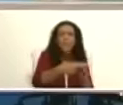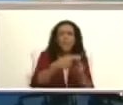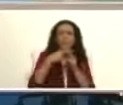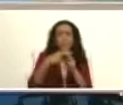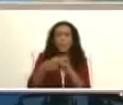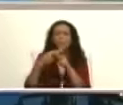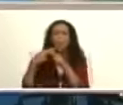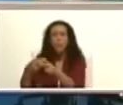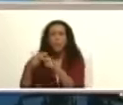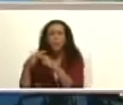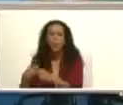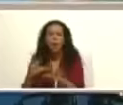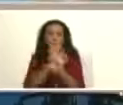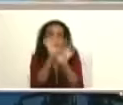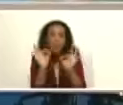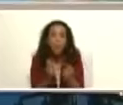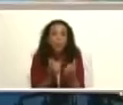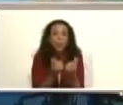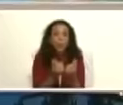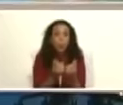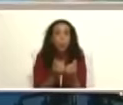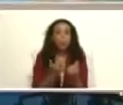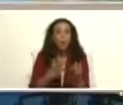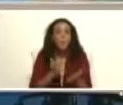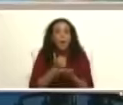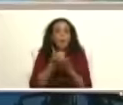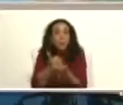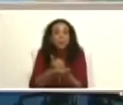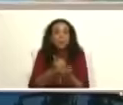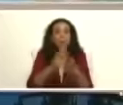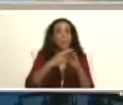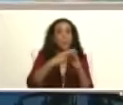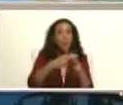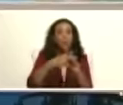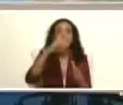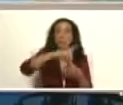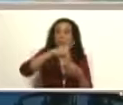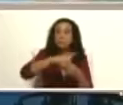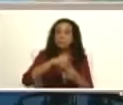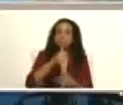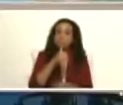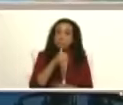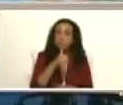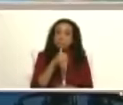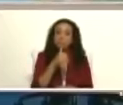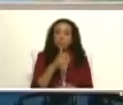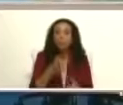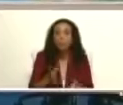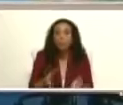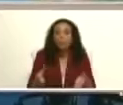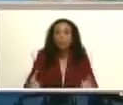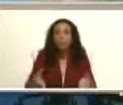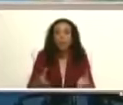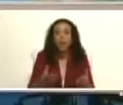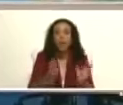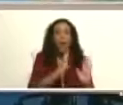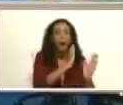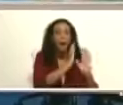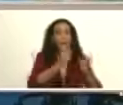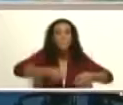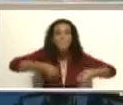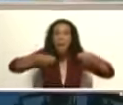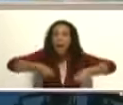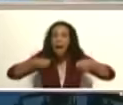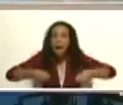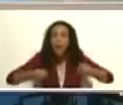como líquido, como oxígeno. Datos importantes sobre abastecimiento. Se